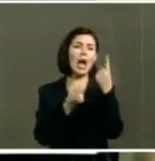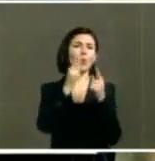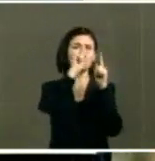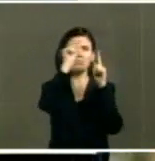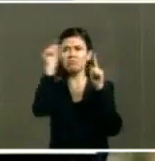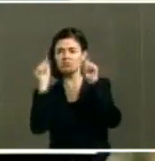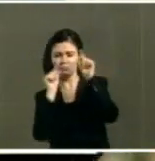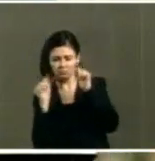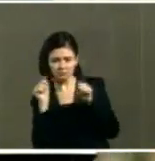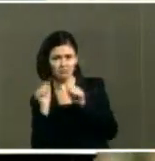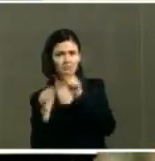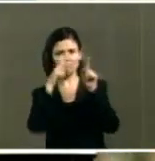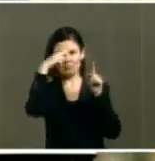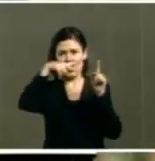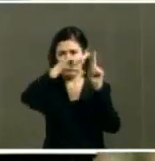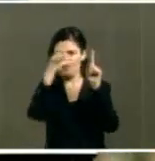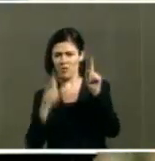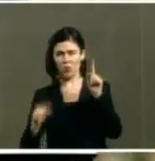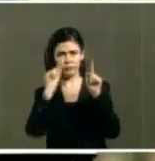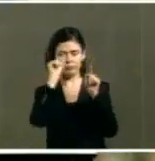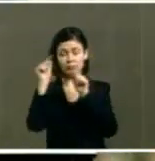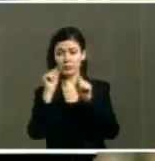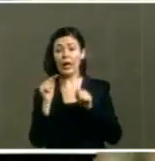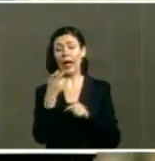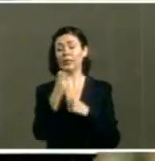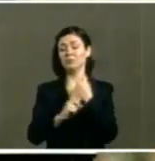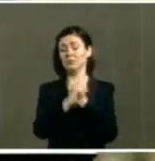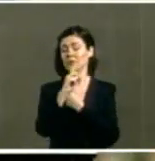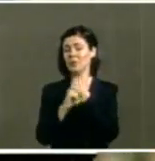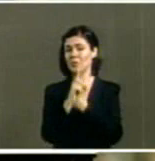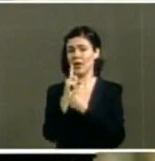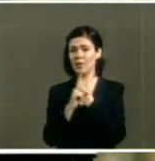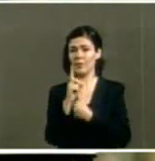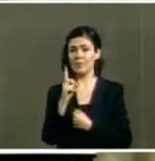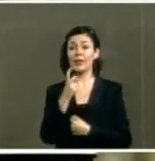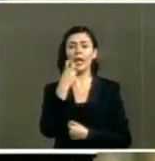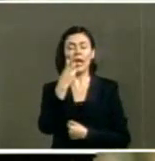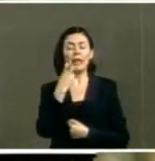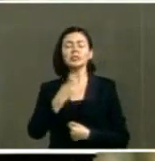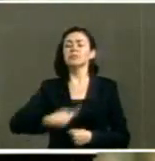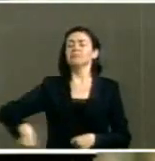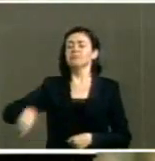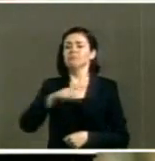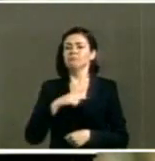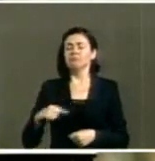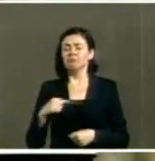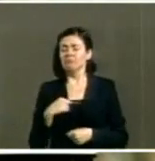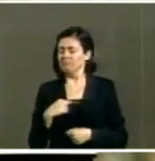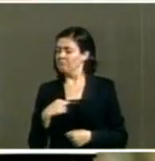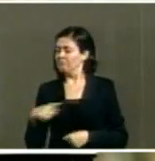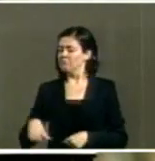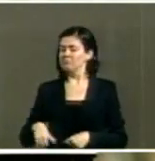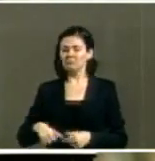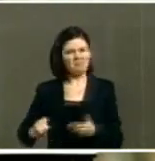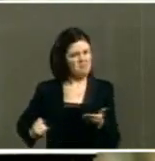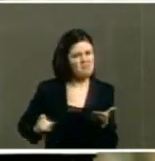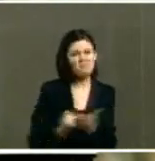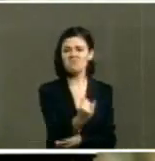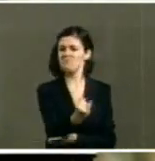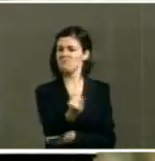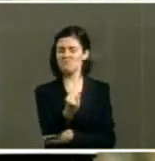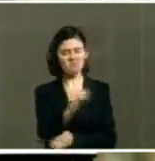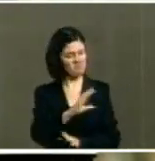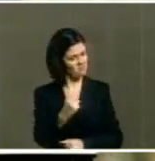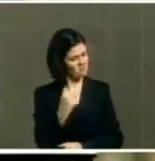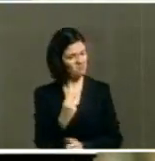puntos del país, y eso fue también lo que los impulsó a hacerle frente con toda la